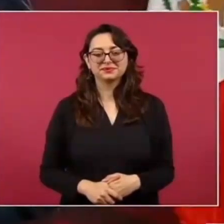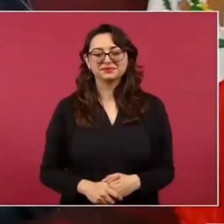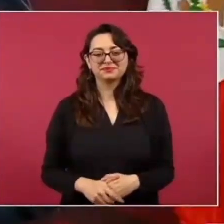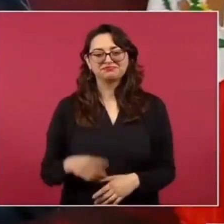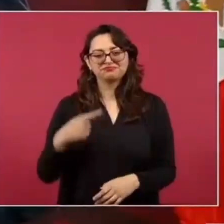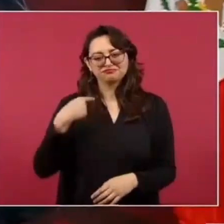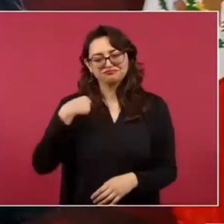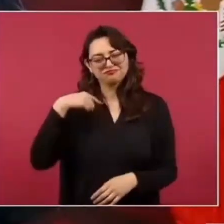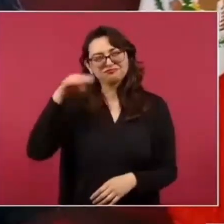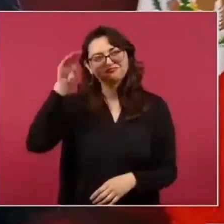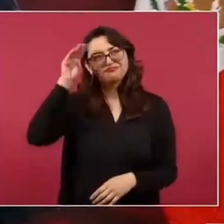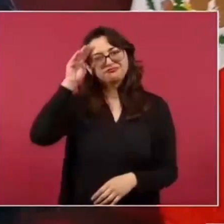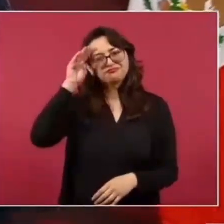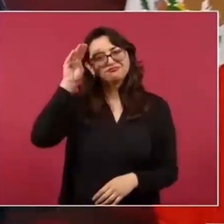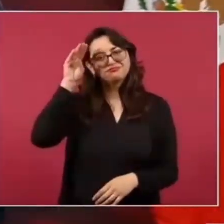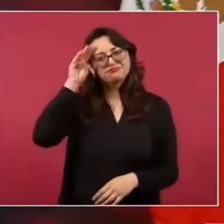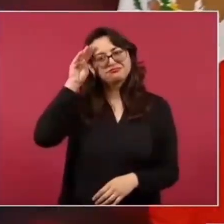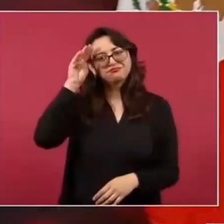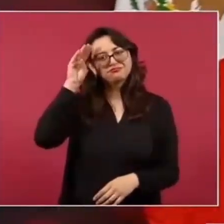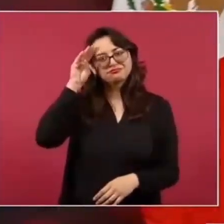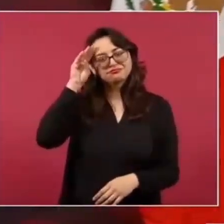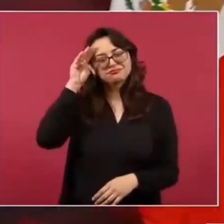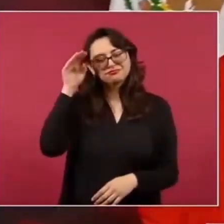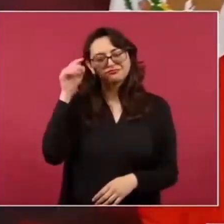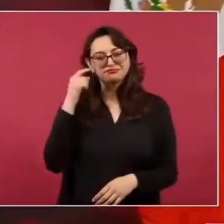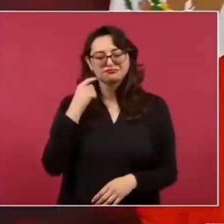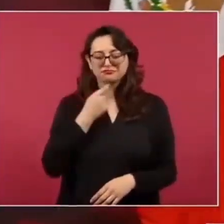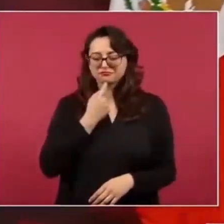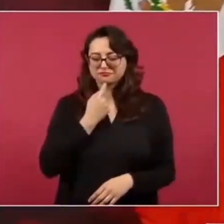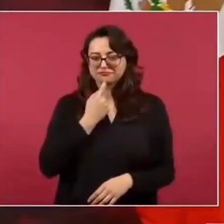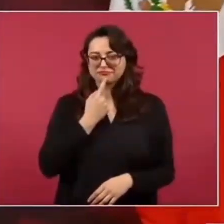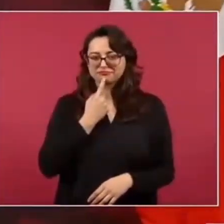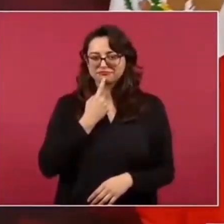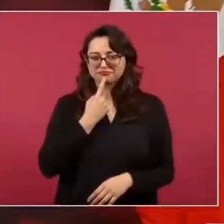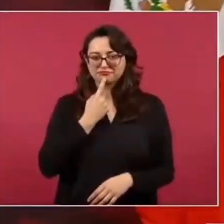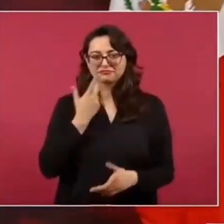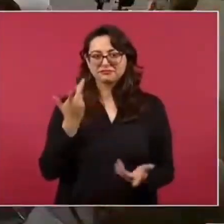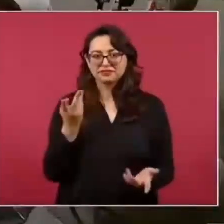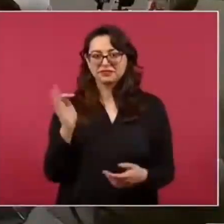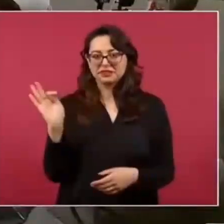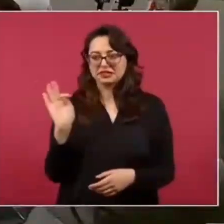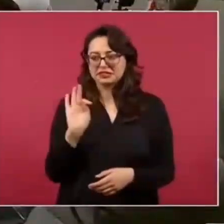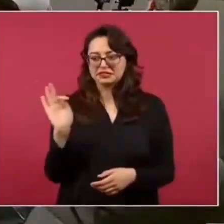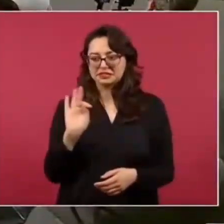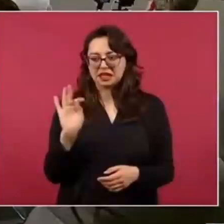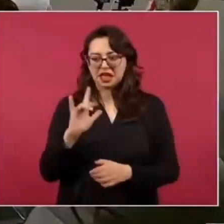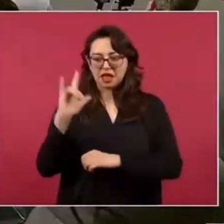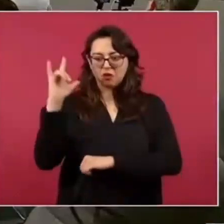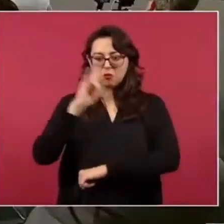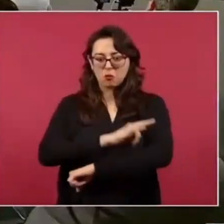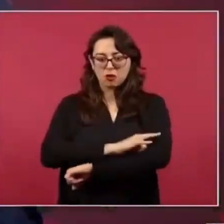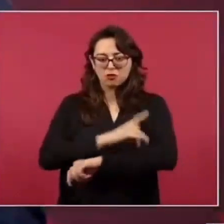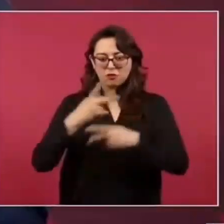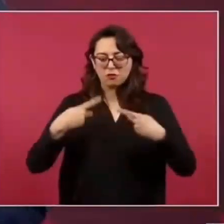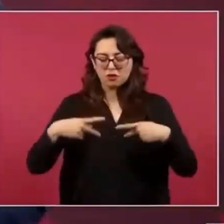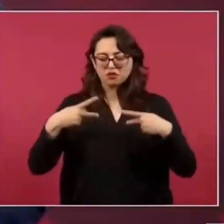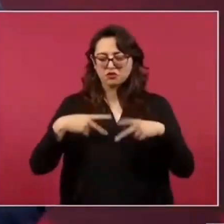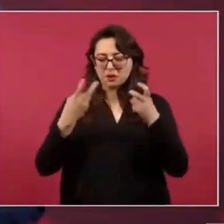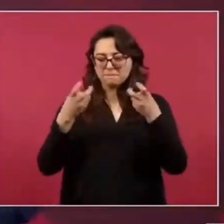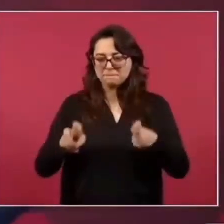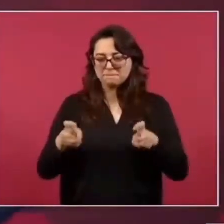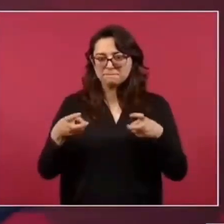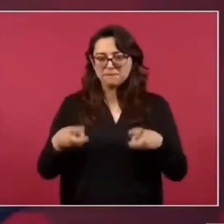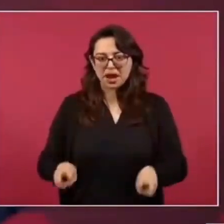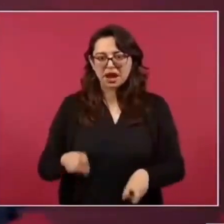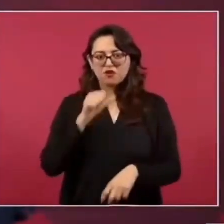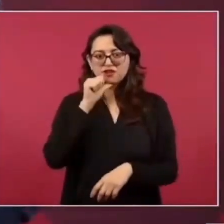no llegan los pasajeros al aeropuerto. Es como para decirles,